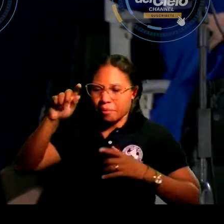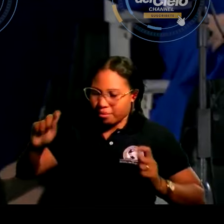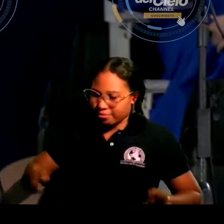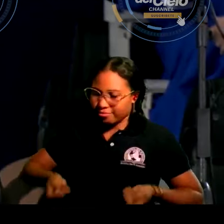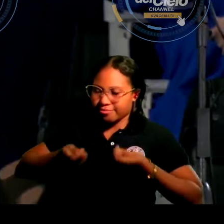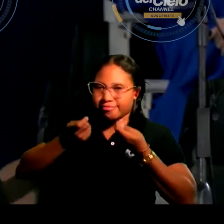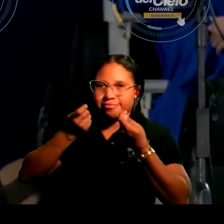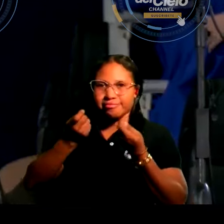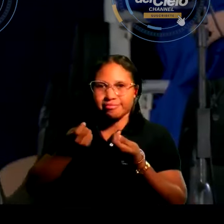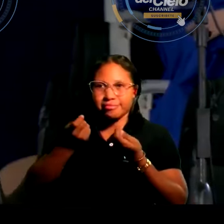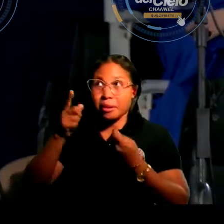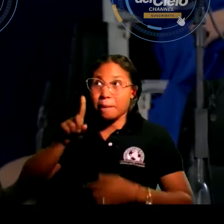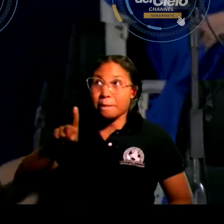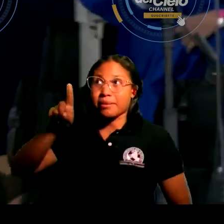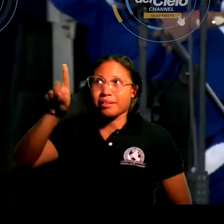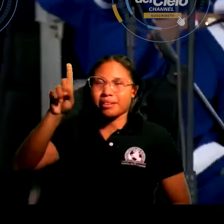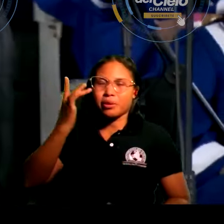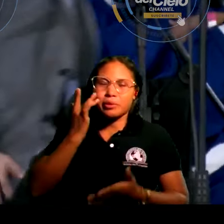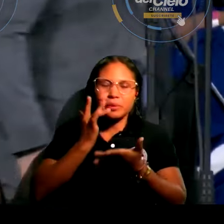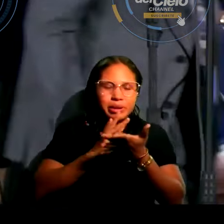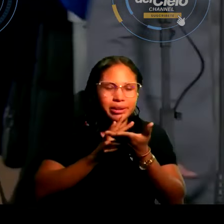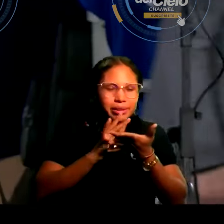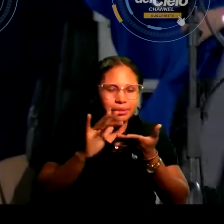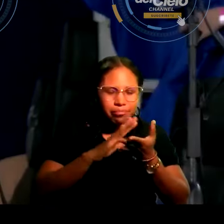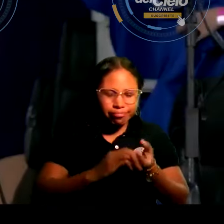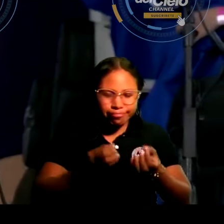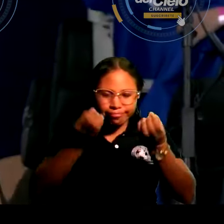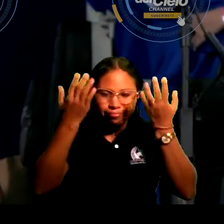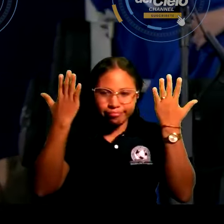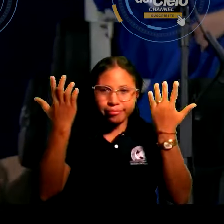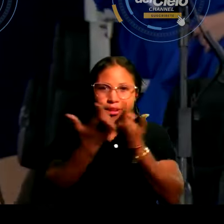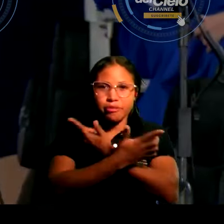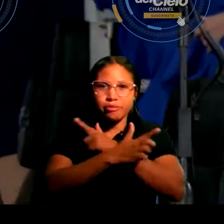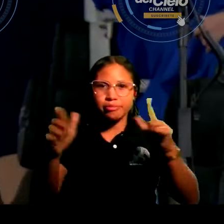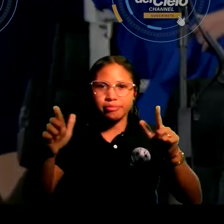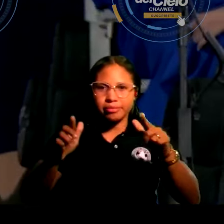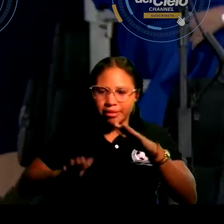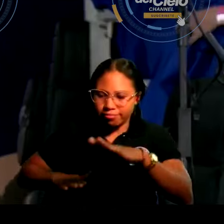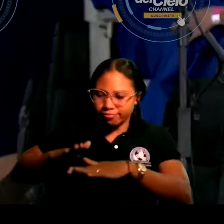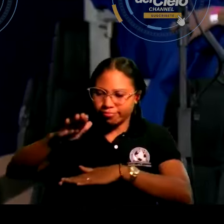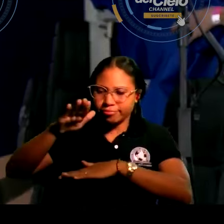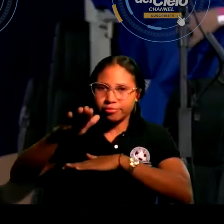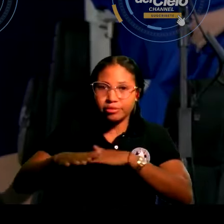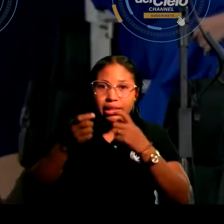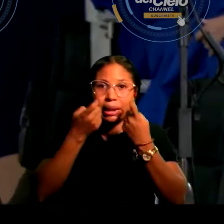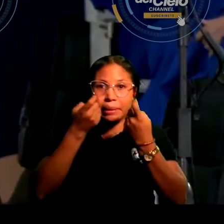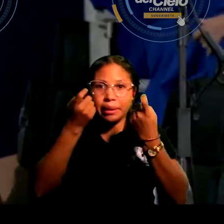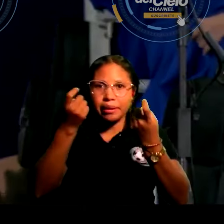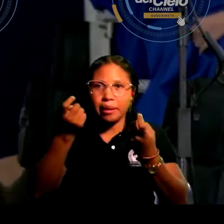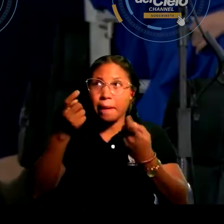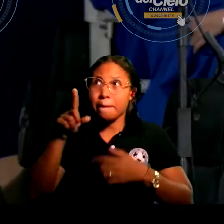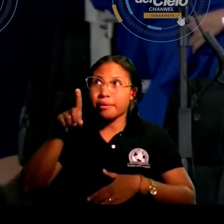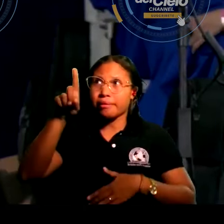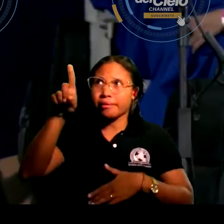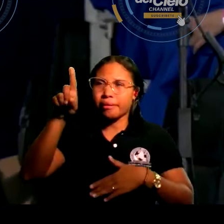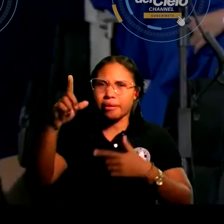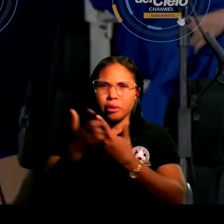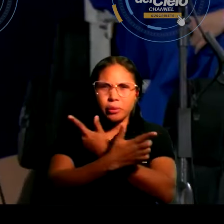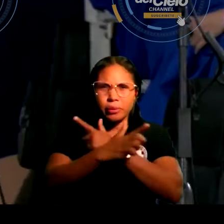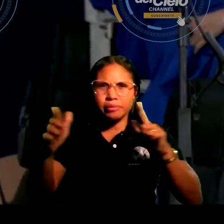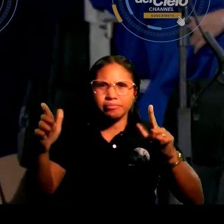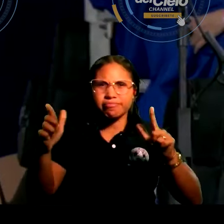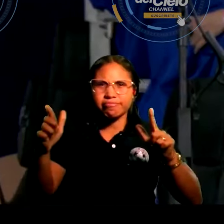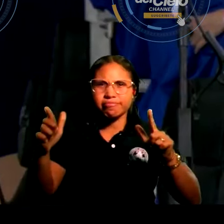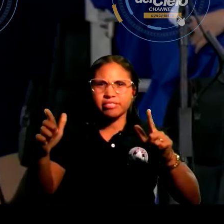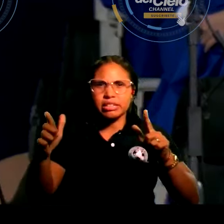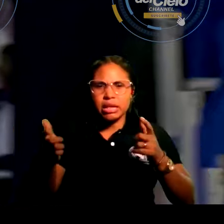para que Él lo libre del pecado y sus consecuencias, para que Él los libre del poder del diablo